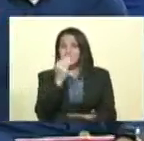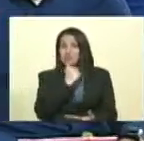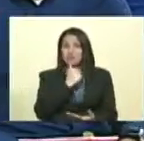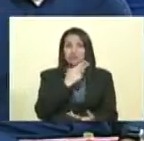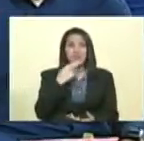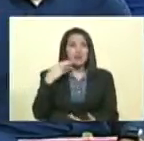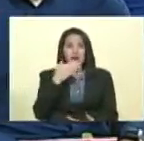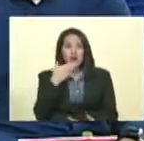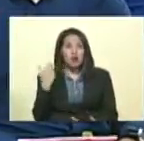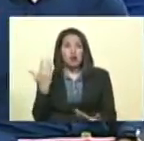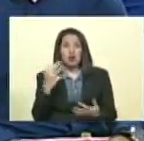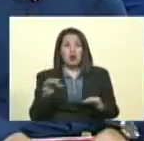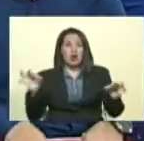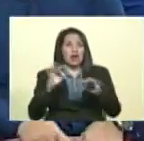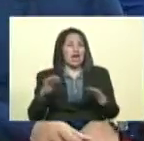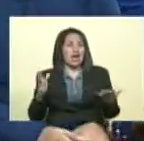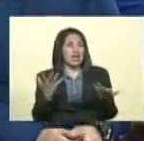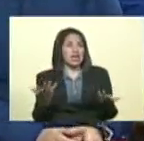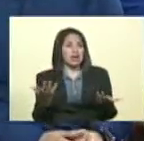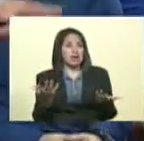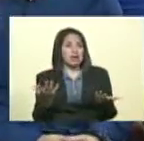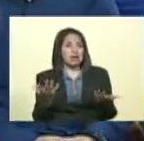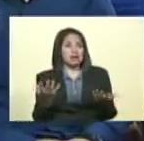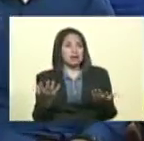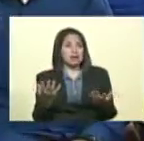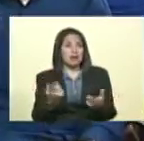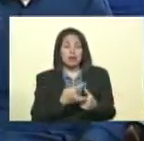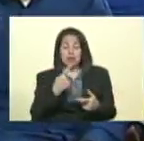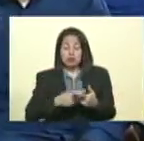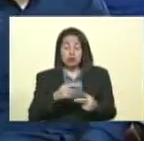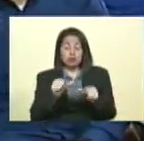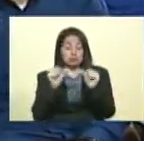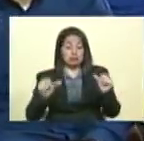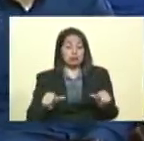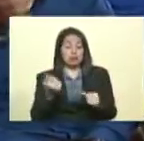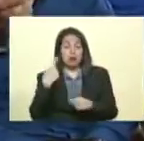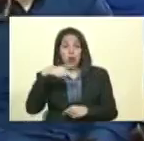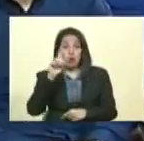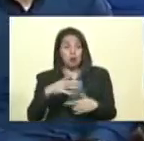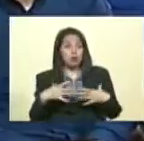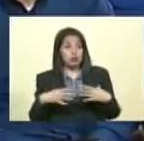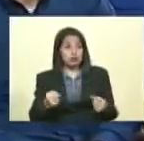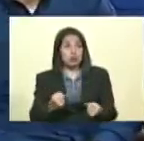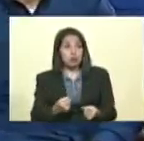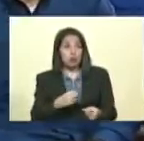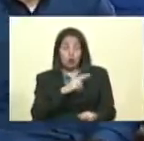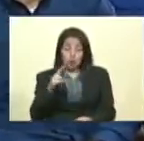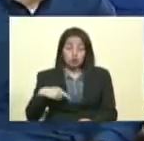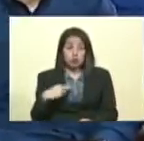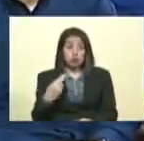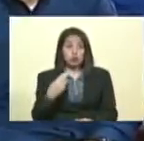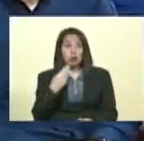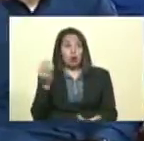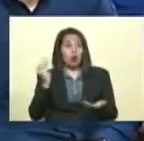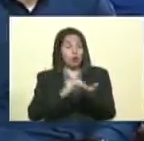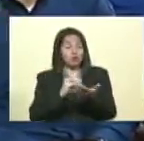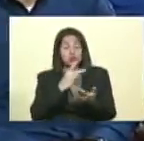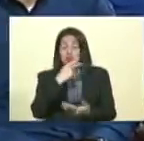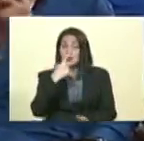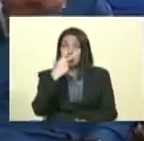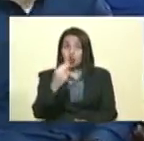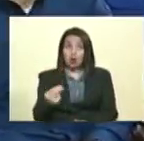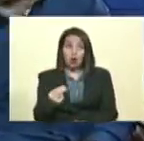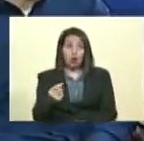nada, en absolutamente nada, la impotencia en el Sistema Único Nacional de Salud. Por eso nosotros hemos dicho nuevamente no a